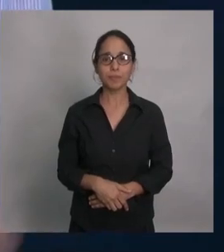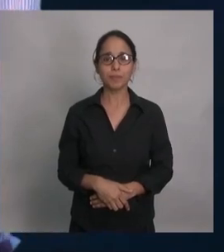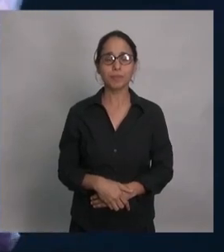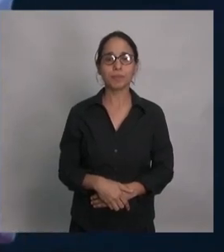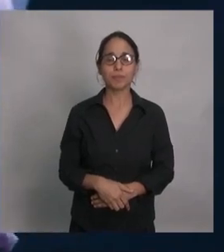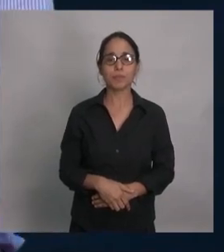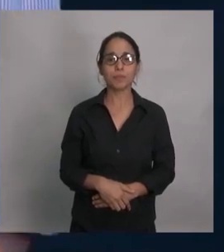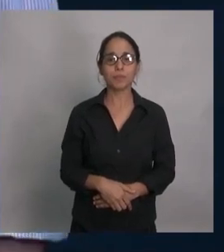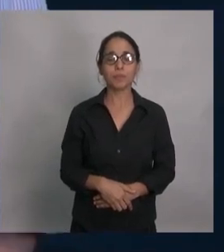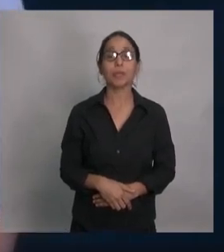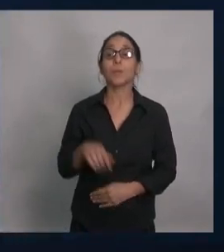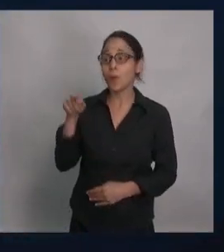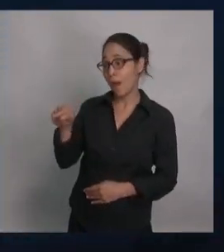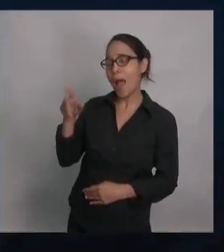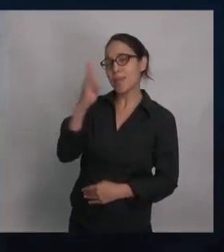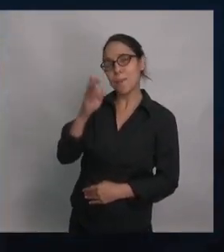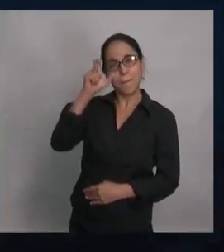Ahí está entonces Beatriz.